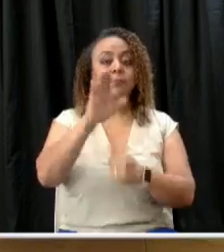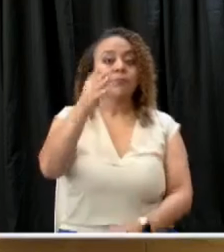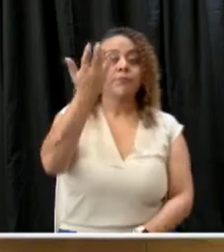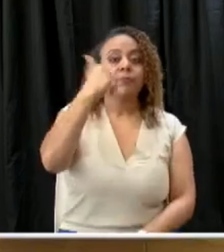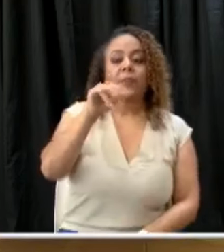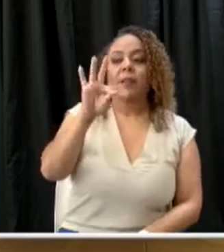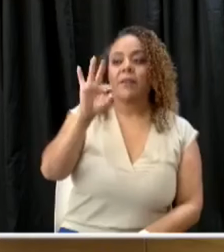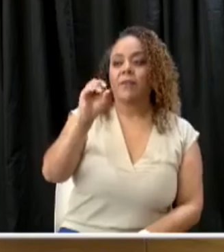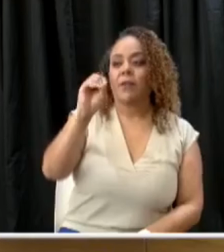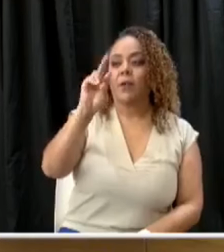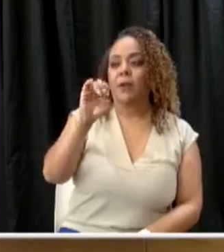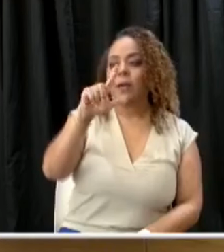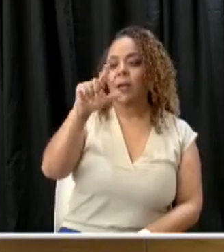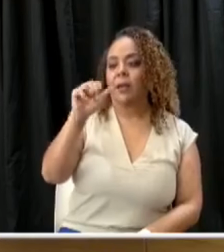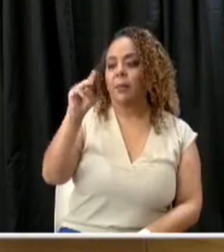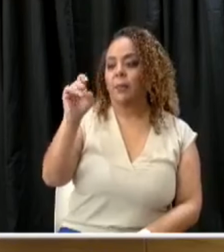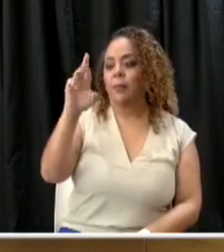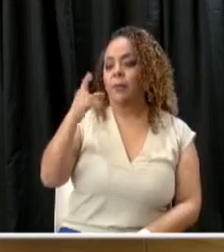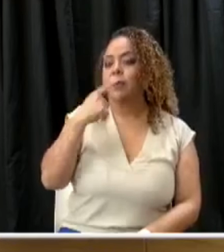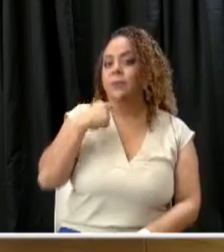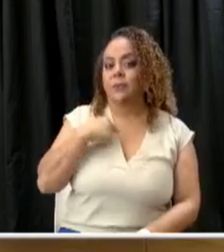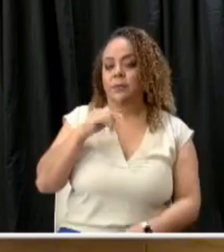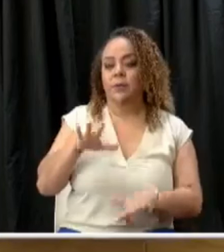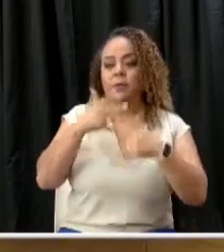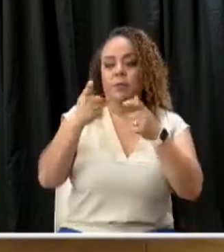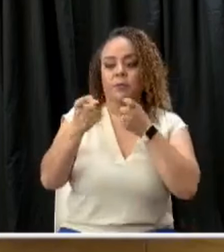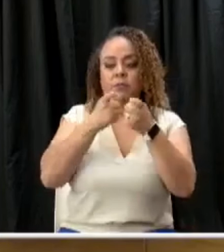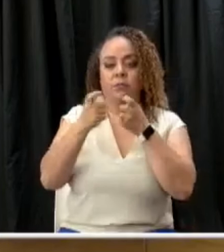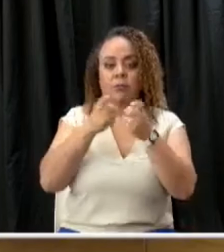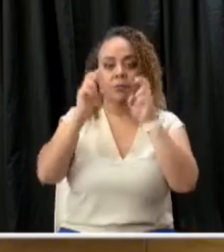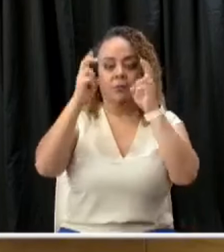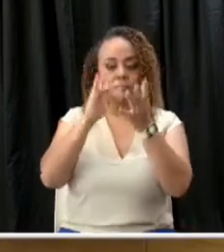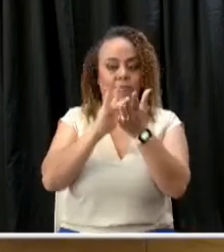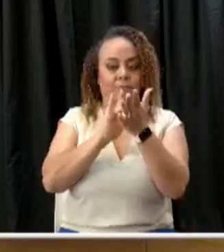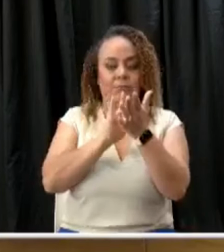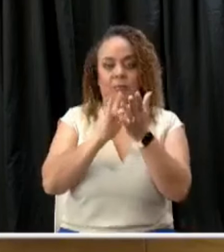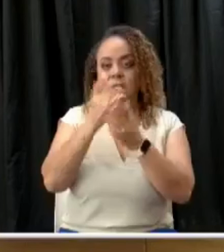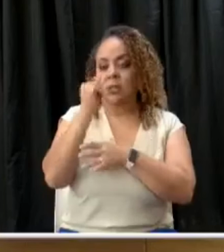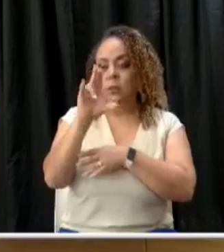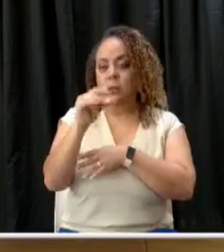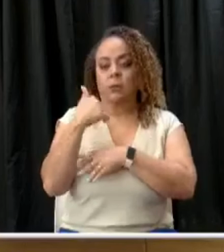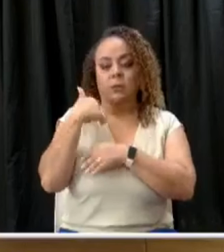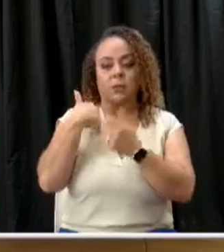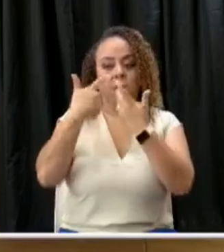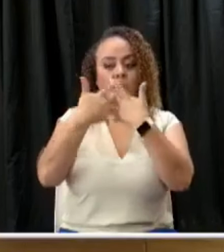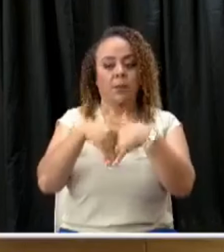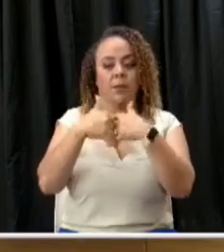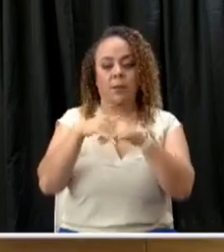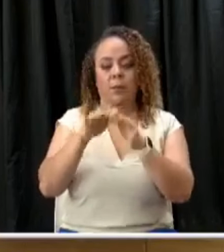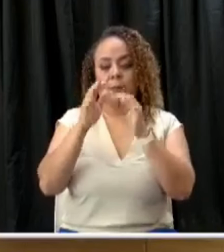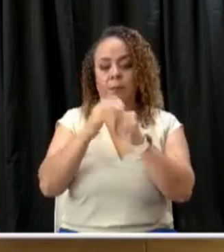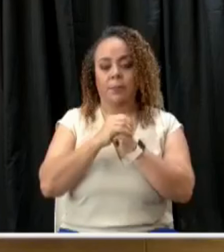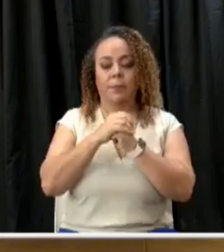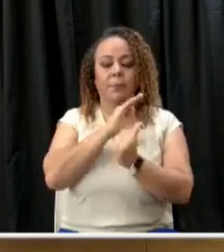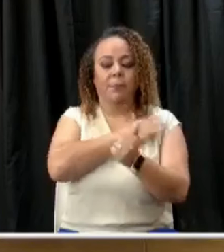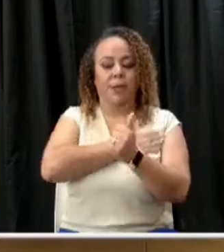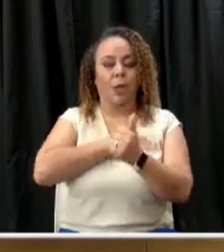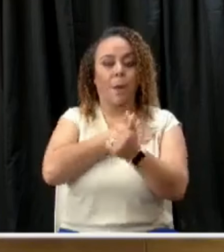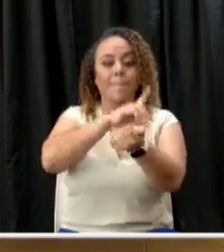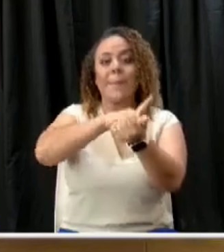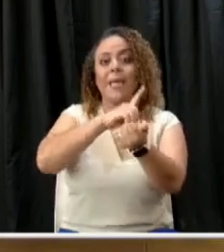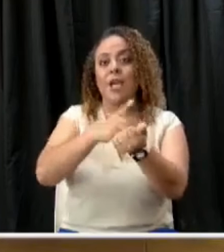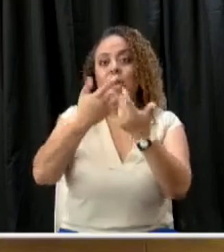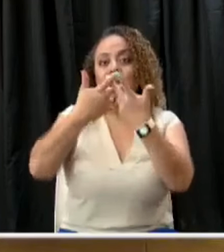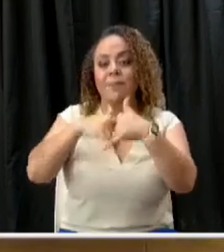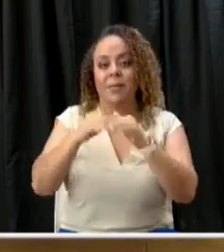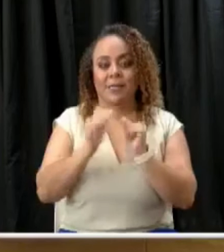dice, ¿cómo se maneja el tema de los medicamentos si no se cuenta con médico de empresa? Aquí tal vez es importante, antes de que